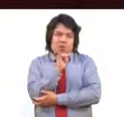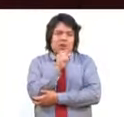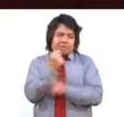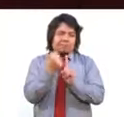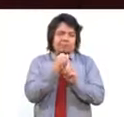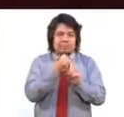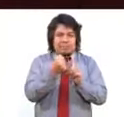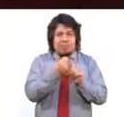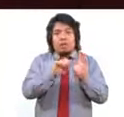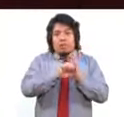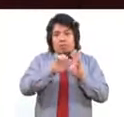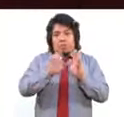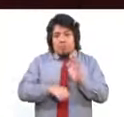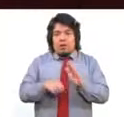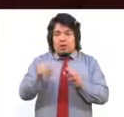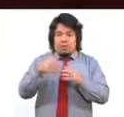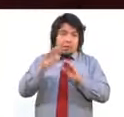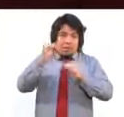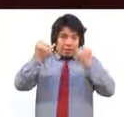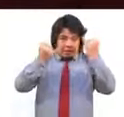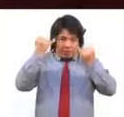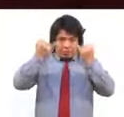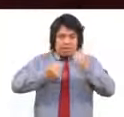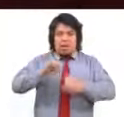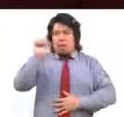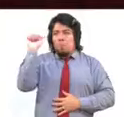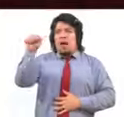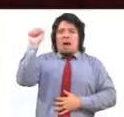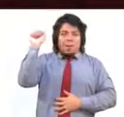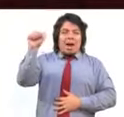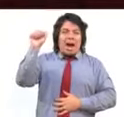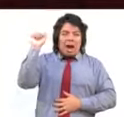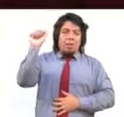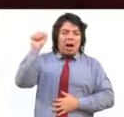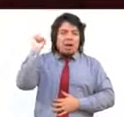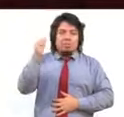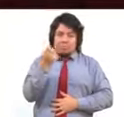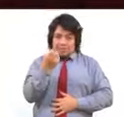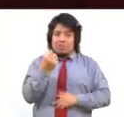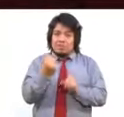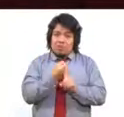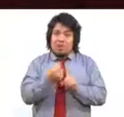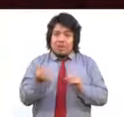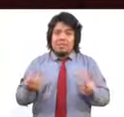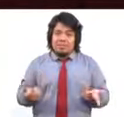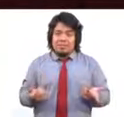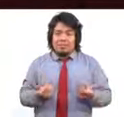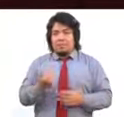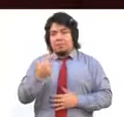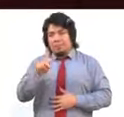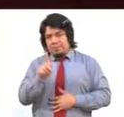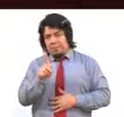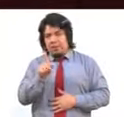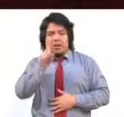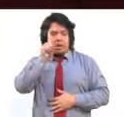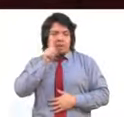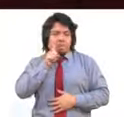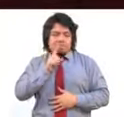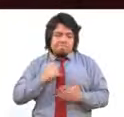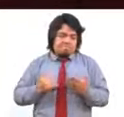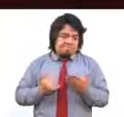si te están tocando la puerta de manera insistente, es violencia, pero deciden las mujeres que